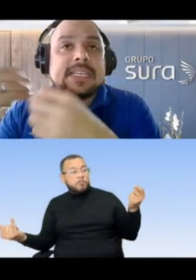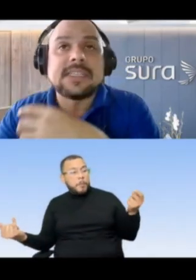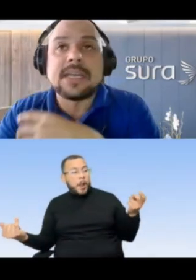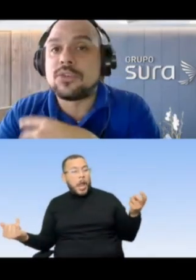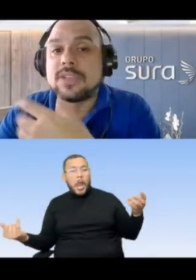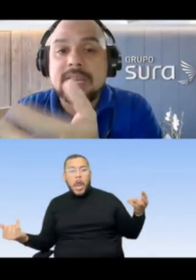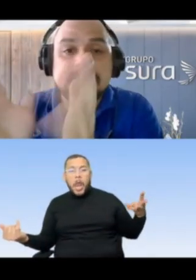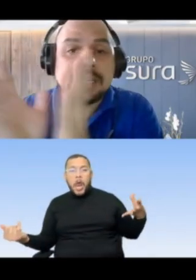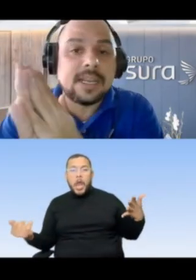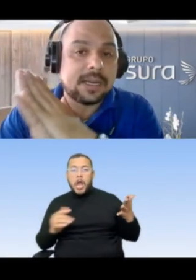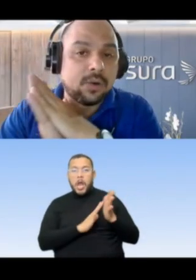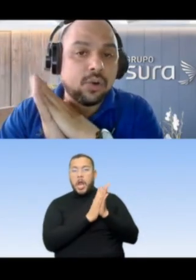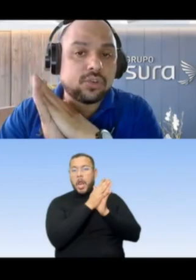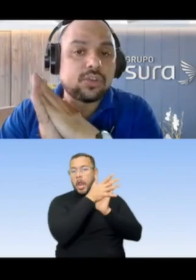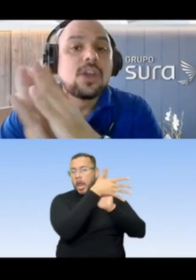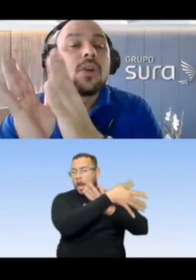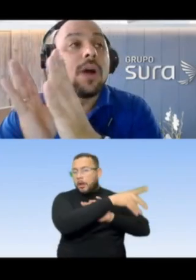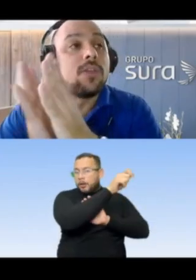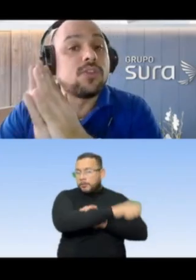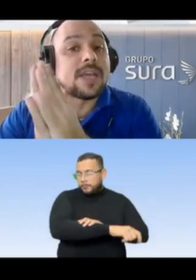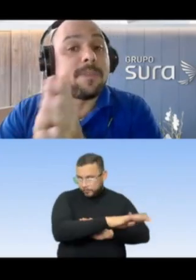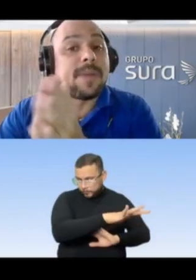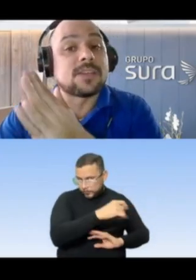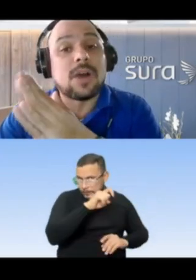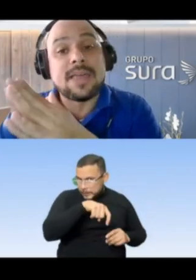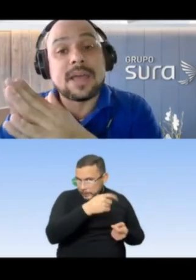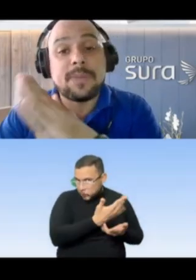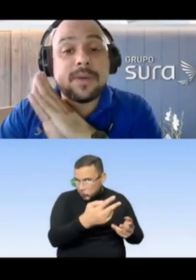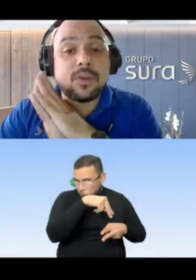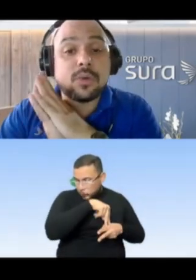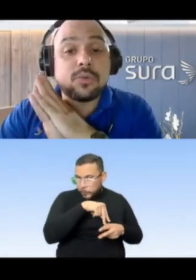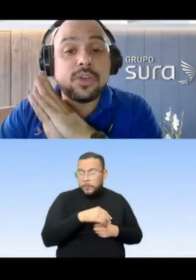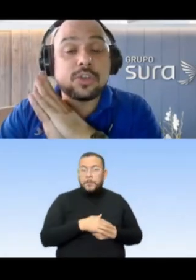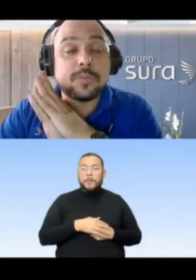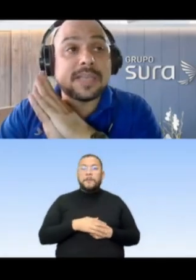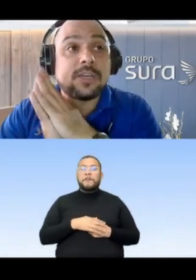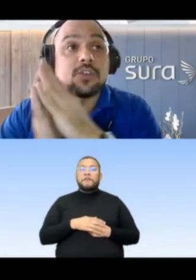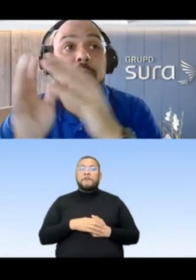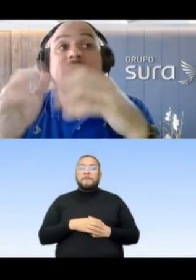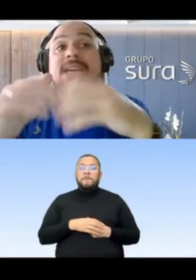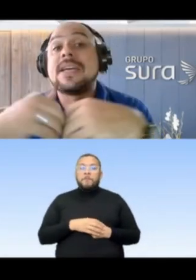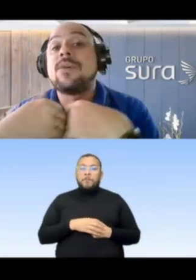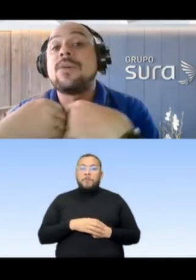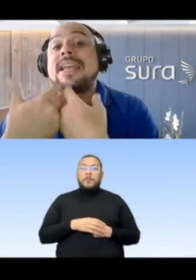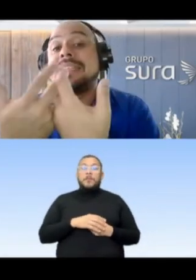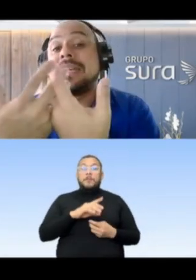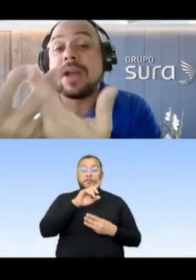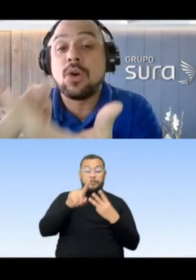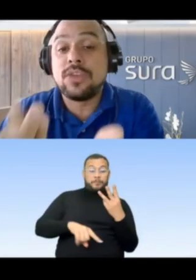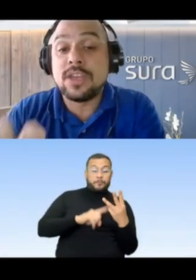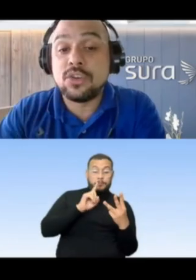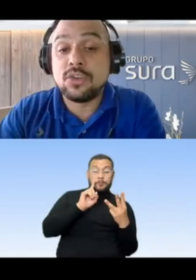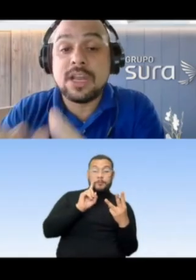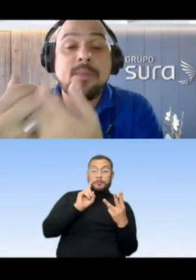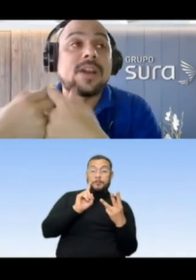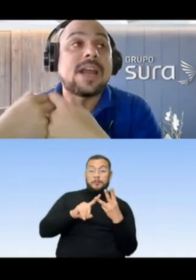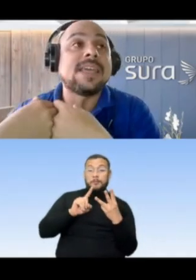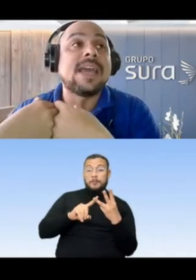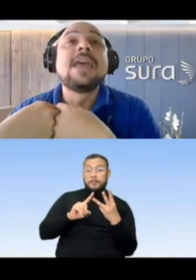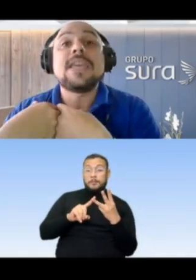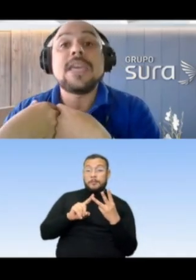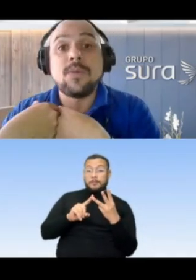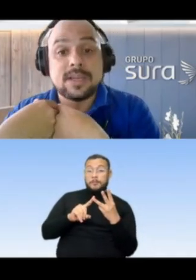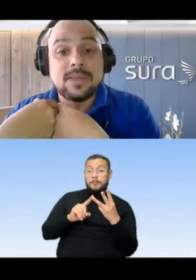cosa, necesitamos tales y tales recursos. Cuando ya paso a dar primeros auxilios básicos es porque ya voy a realizar una contención